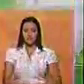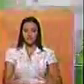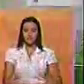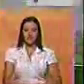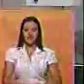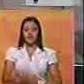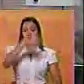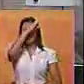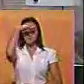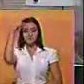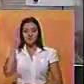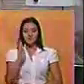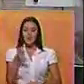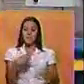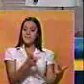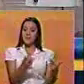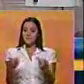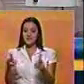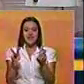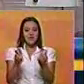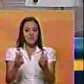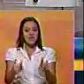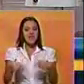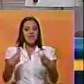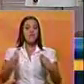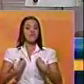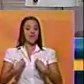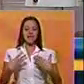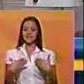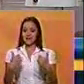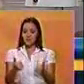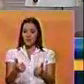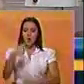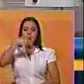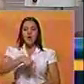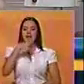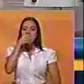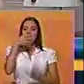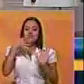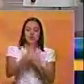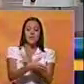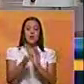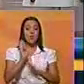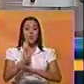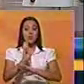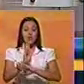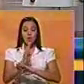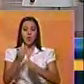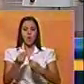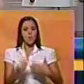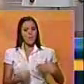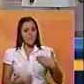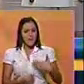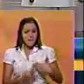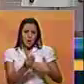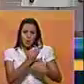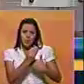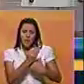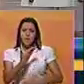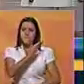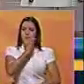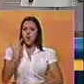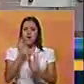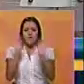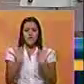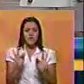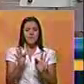Soy Ana Alicia Alba y les doy la bienvenida a nuestra sección de Vida y Salud. Hoy hablamos acerca del cuidado de mamas y sobre todo la mejor manera